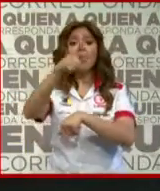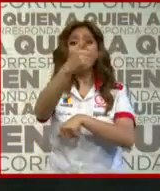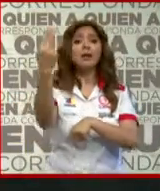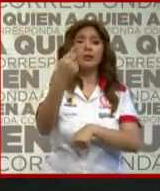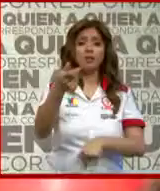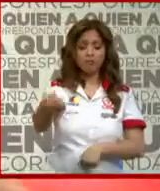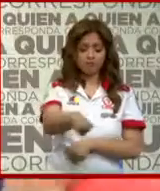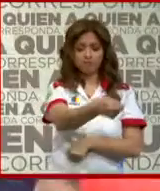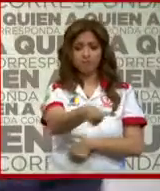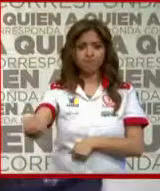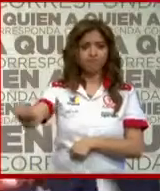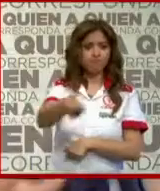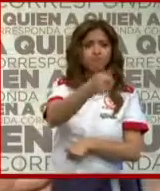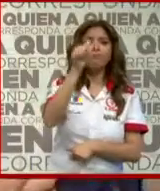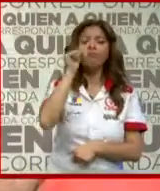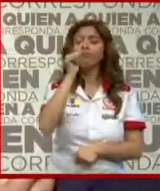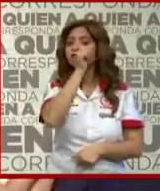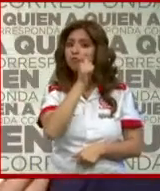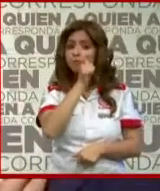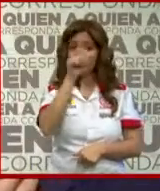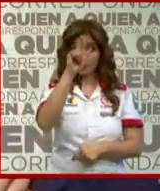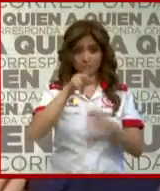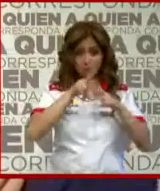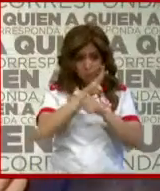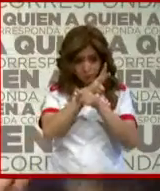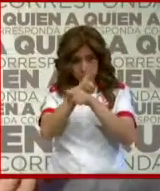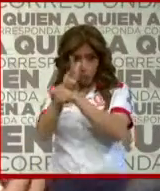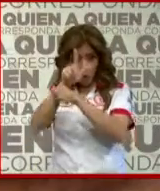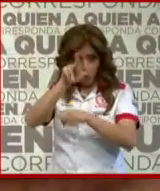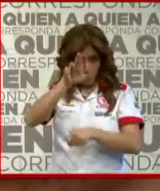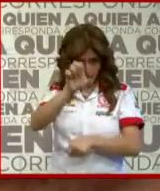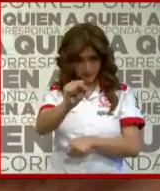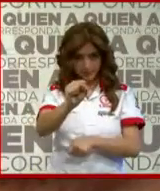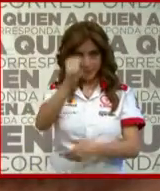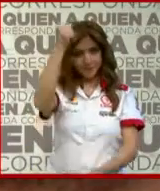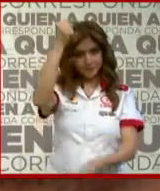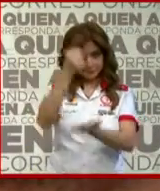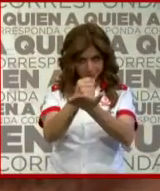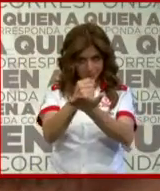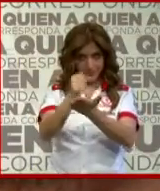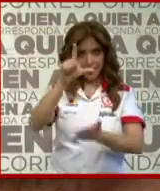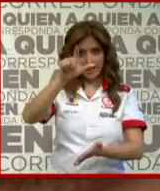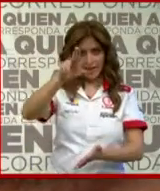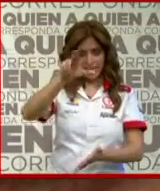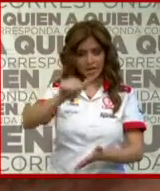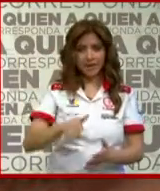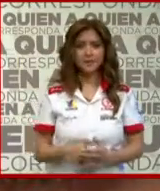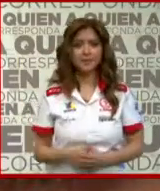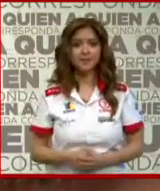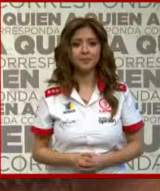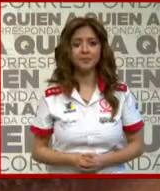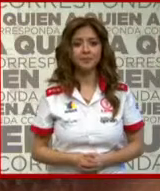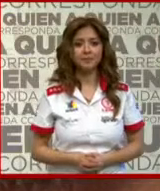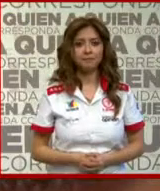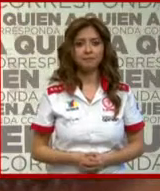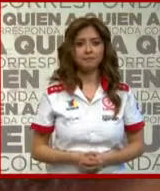facilite su desplazamiento. Son imágenes de Luis Alejandre. A quien corresponda, Lina Loesoto.